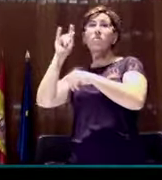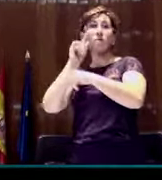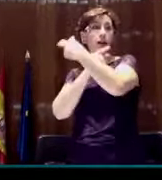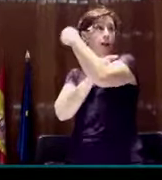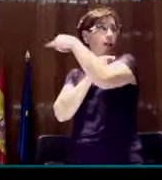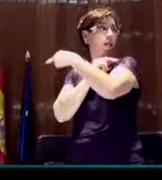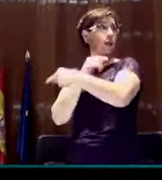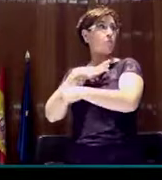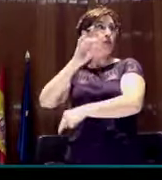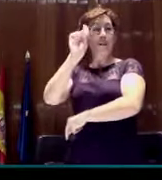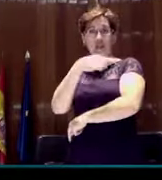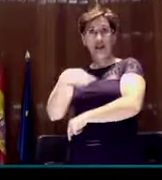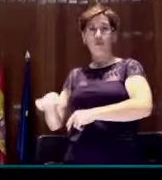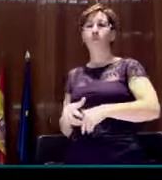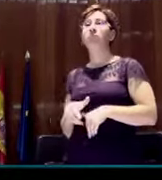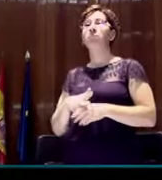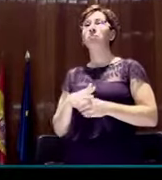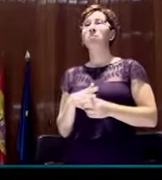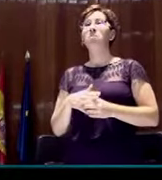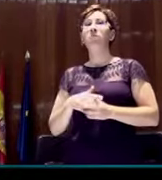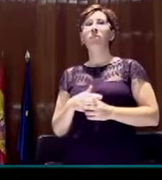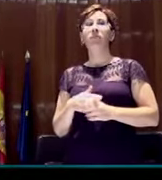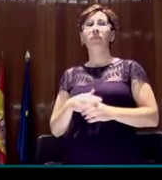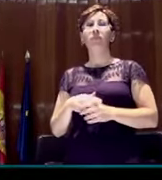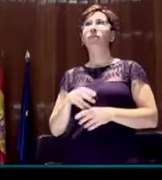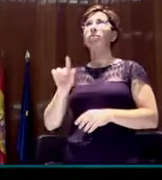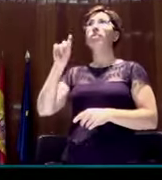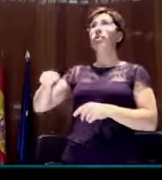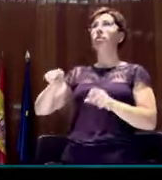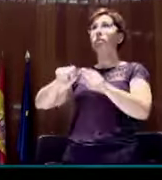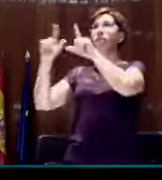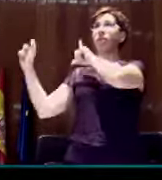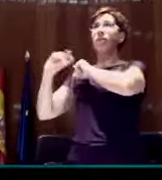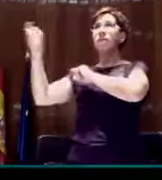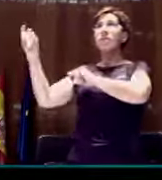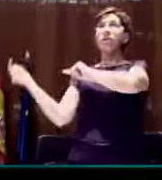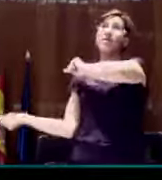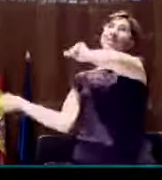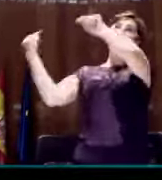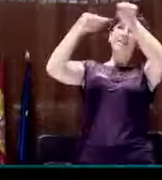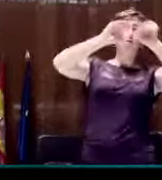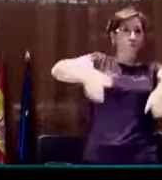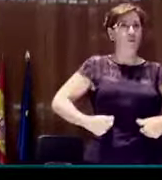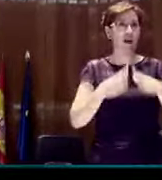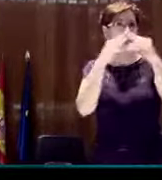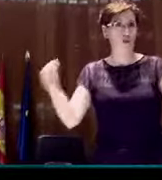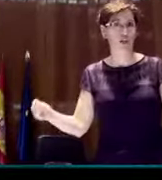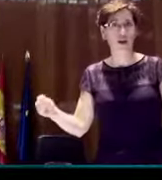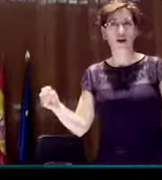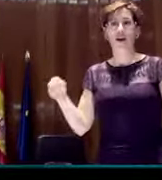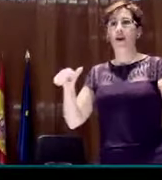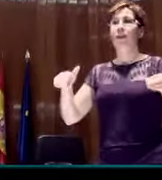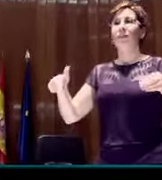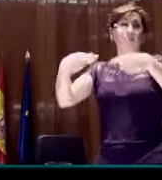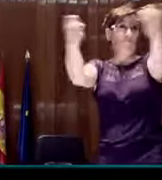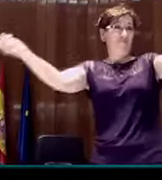leer. Bien, entonces pasamos a la siguiente, vámonos a Andalucía. Aquí no me voy a detener, aquí